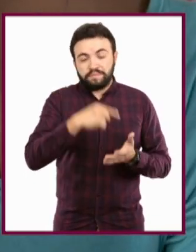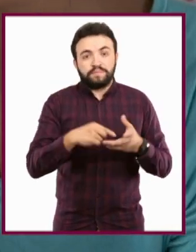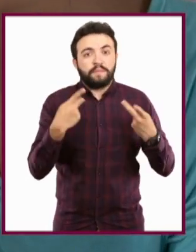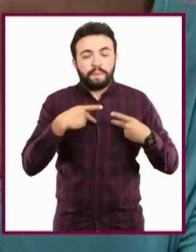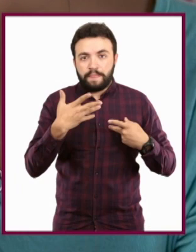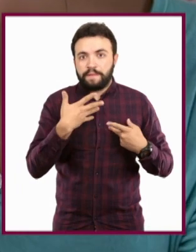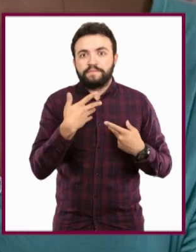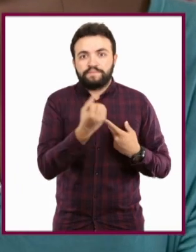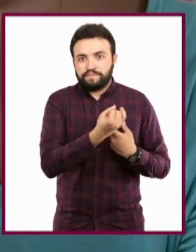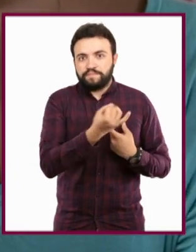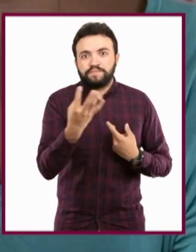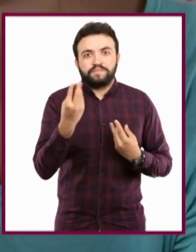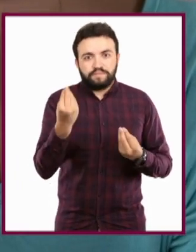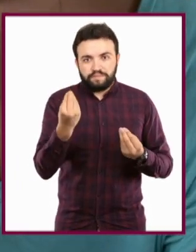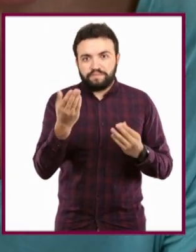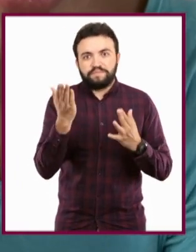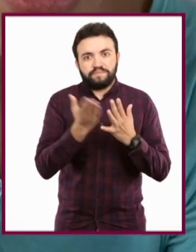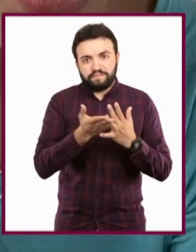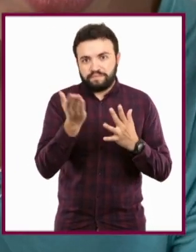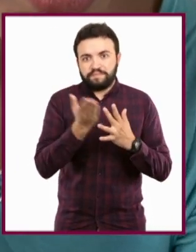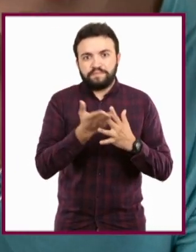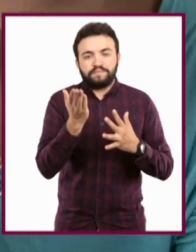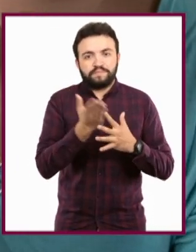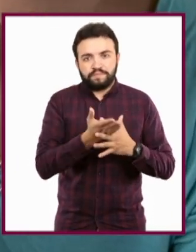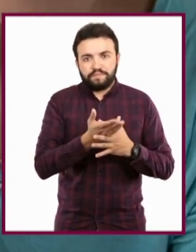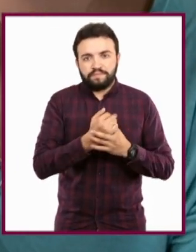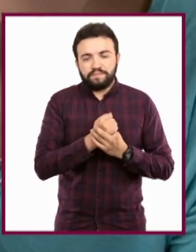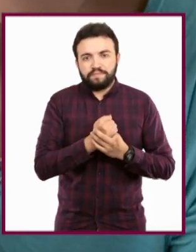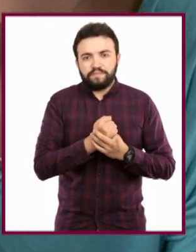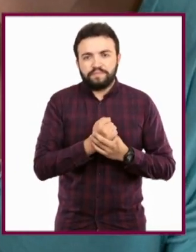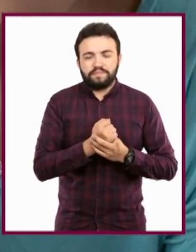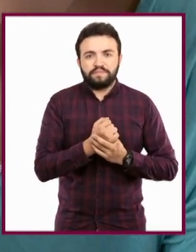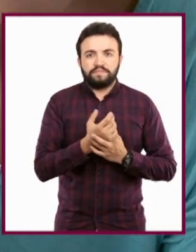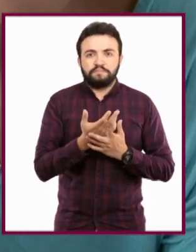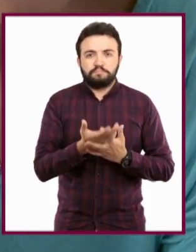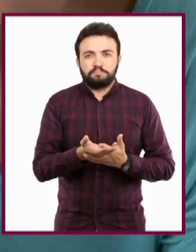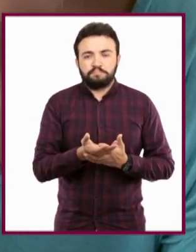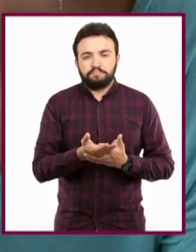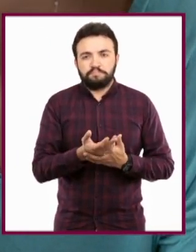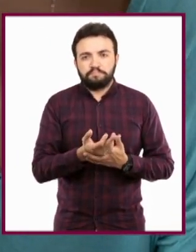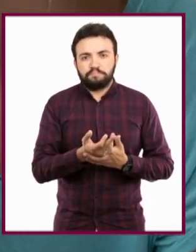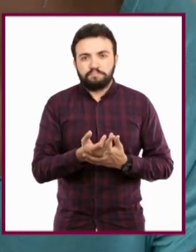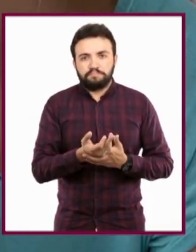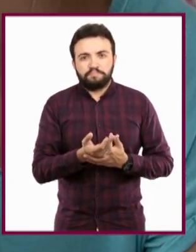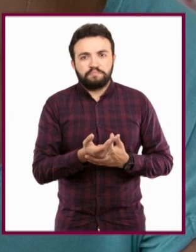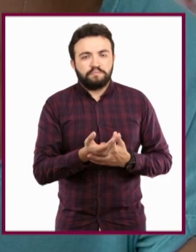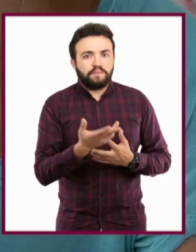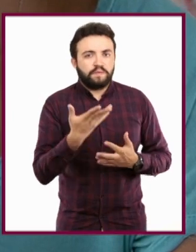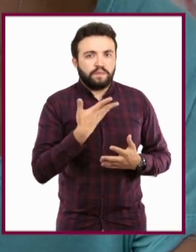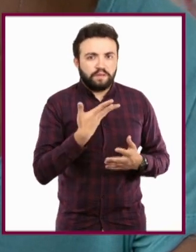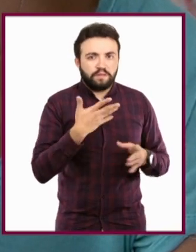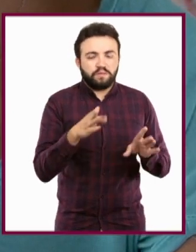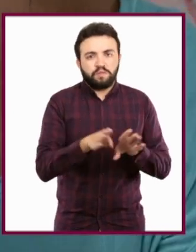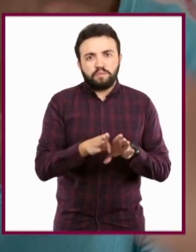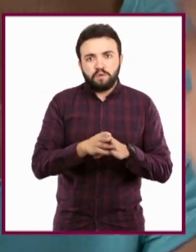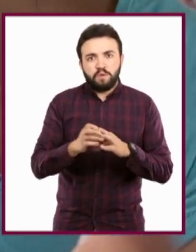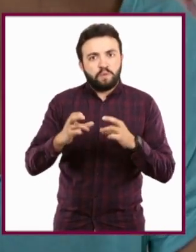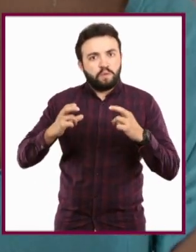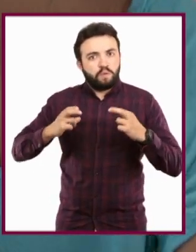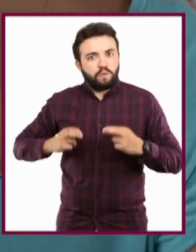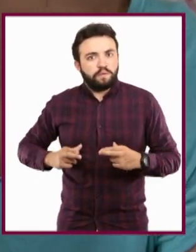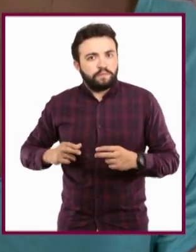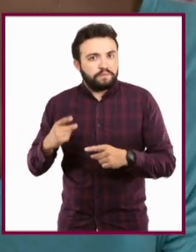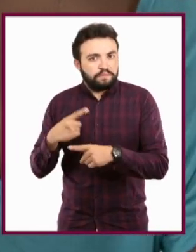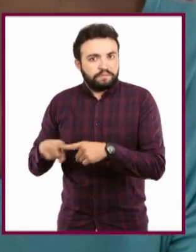esa palabra no me gusta mucho usarla para describirlo. ¿Qué tal dimensiones o cuerpos? Ah,